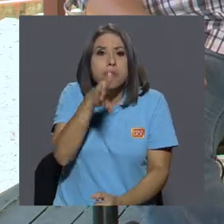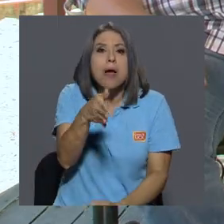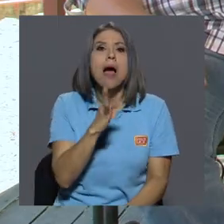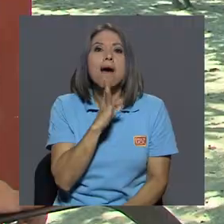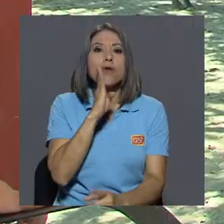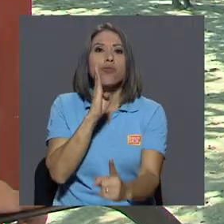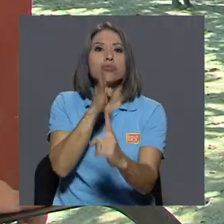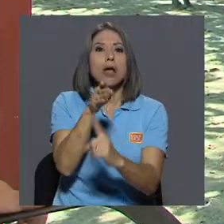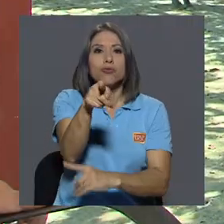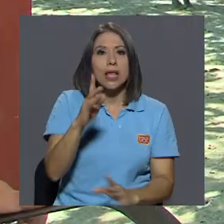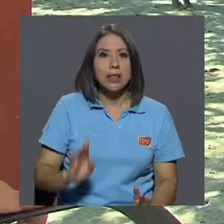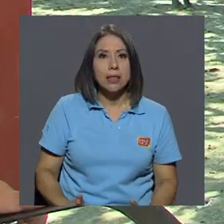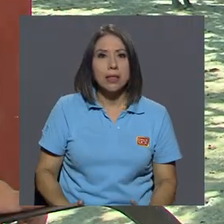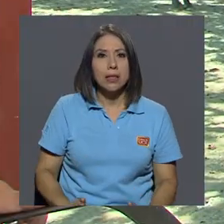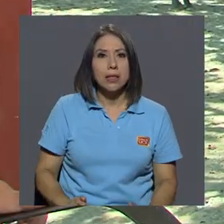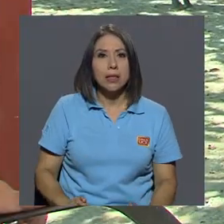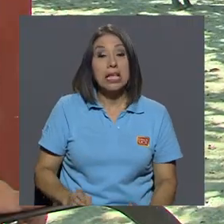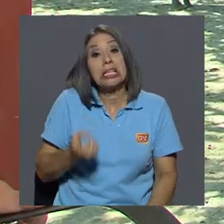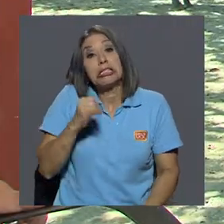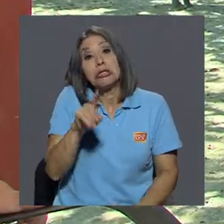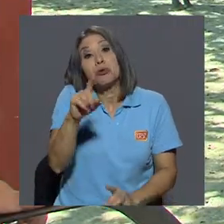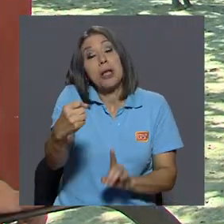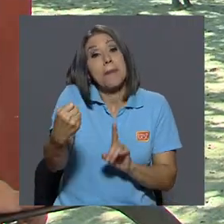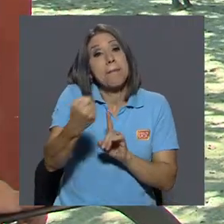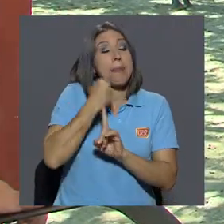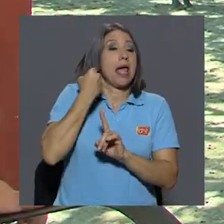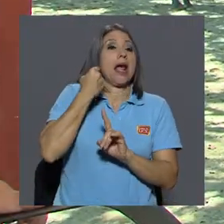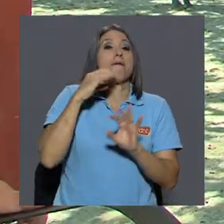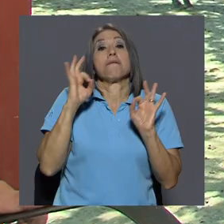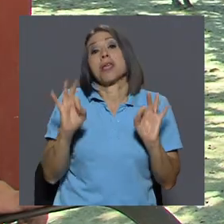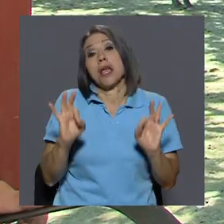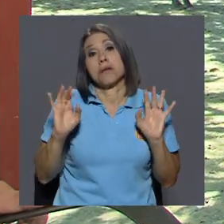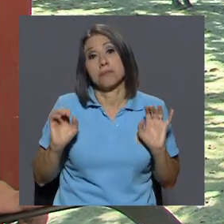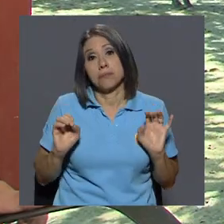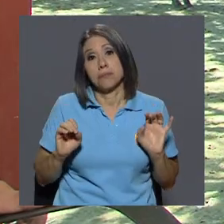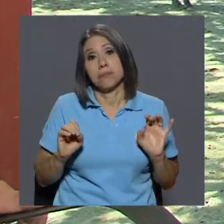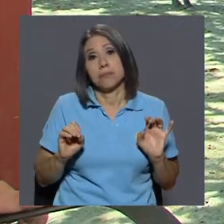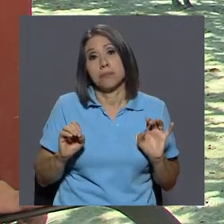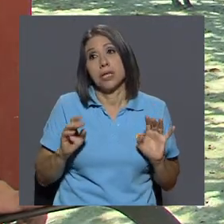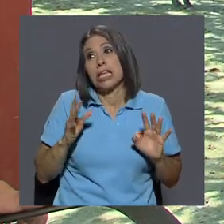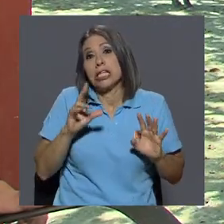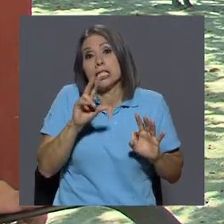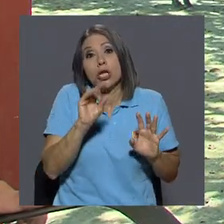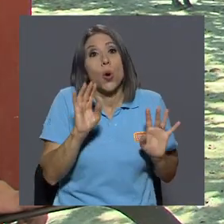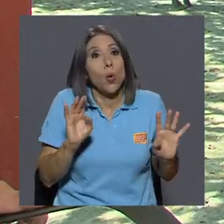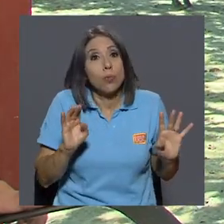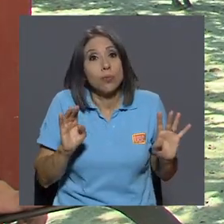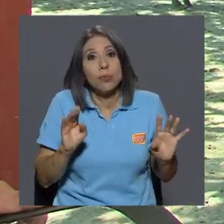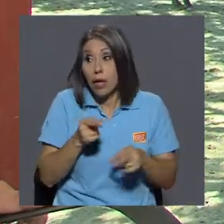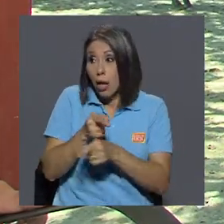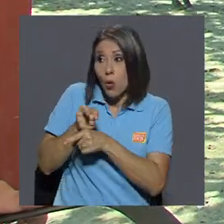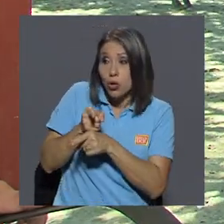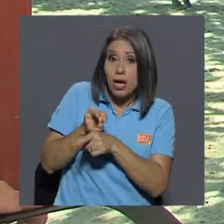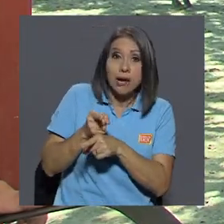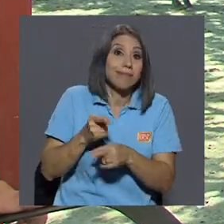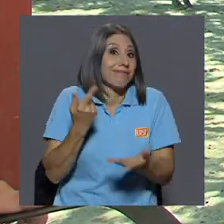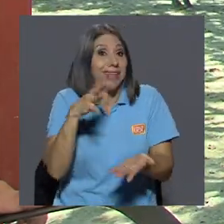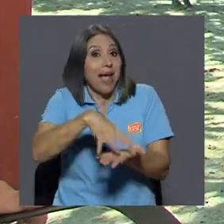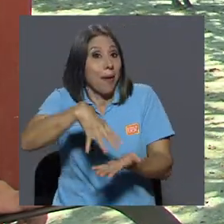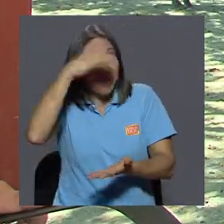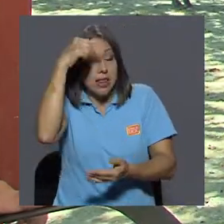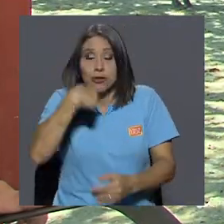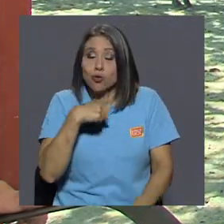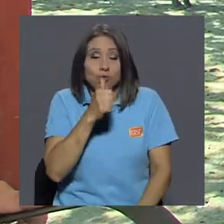pega, bien. Y si no, pues... ¿Que lo corría? Que aprenda. Yo no soporto